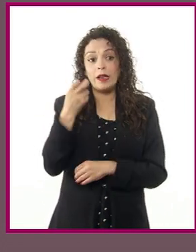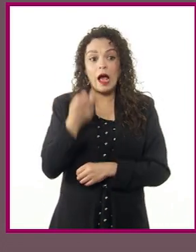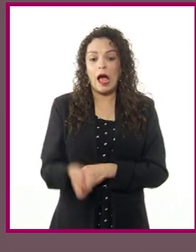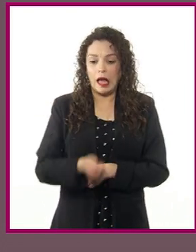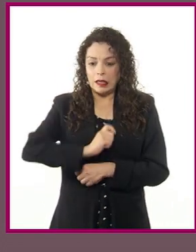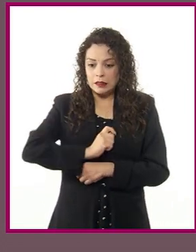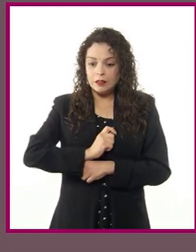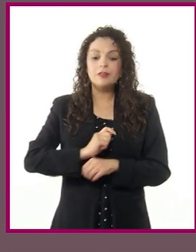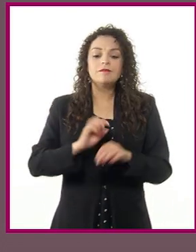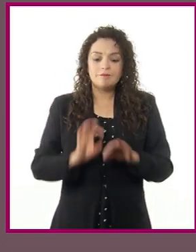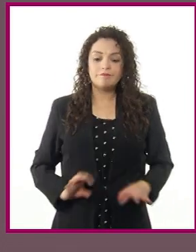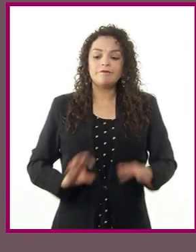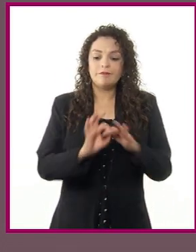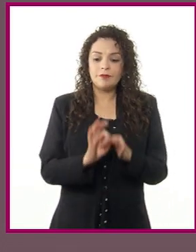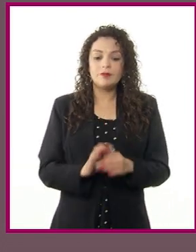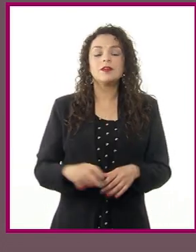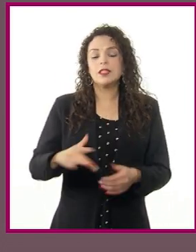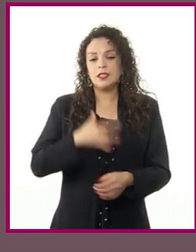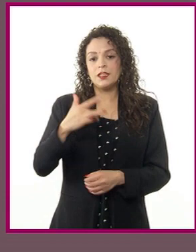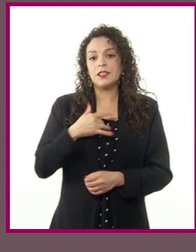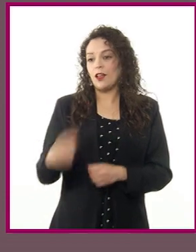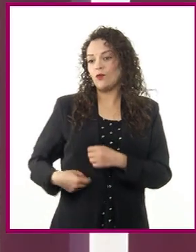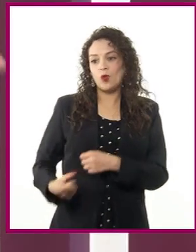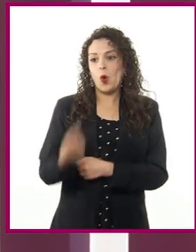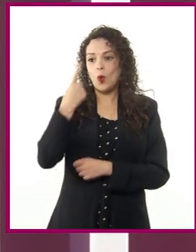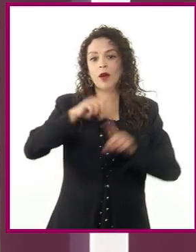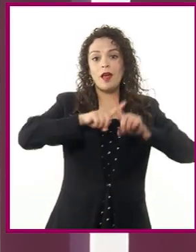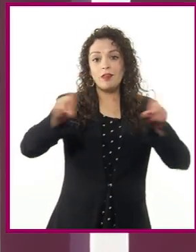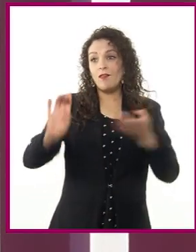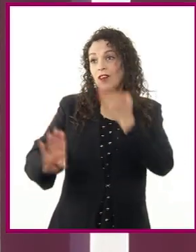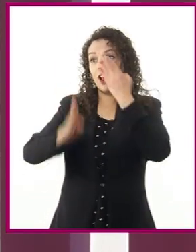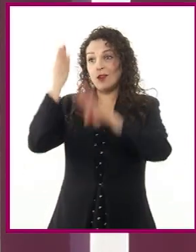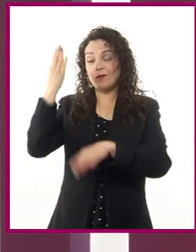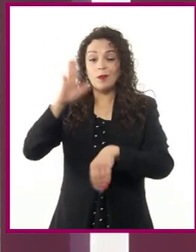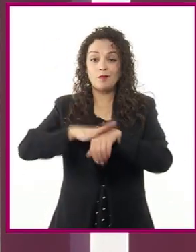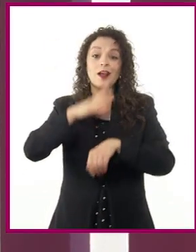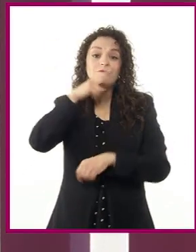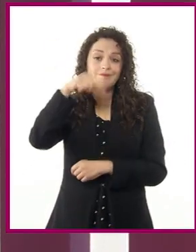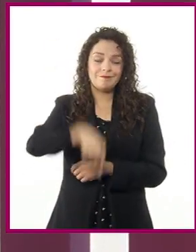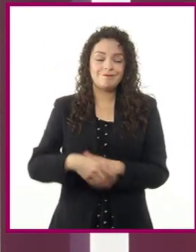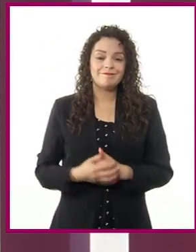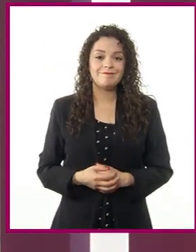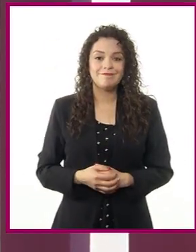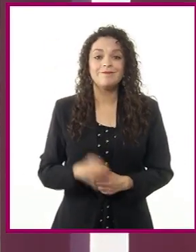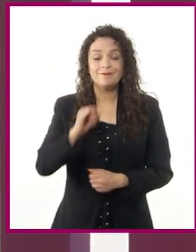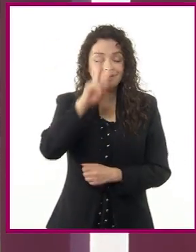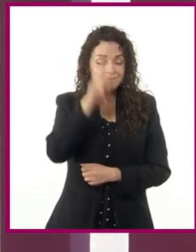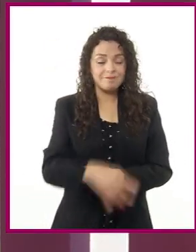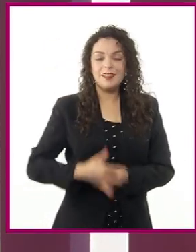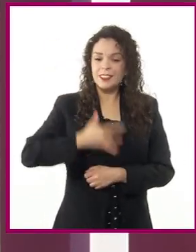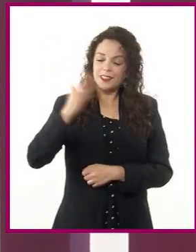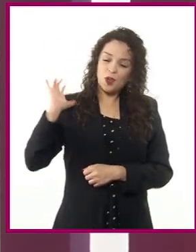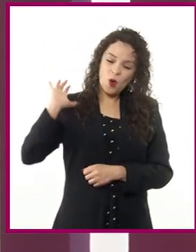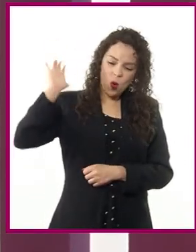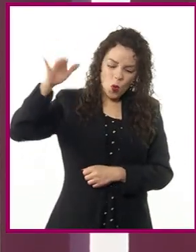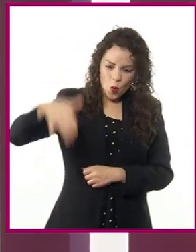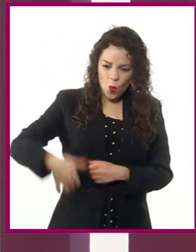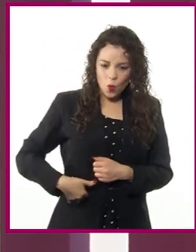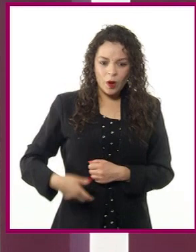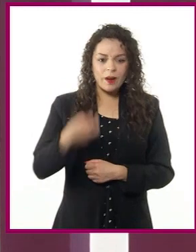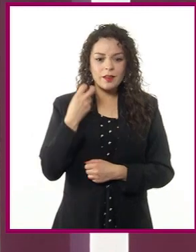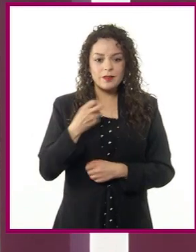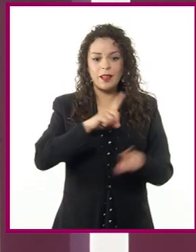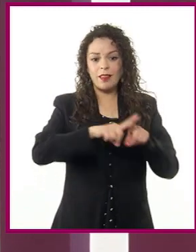hace únicos y diferentes ante el mundo. Así es, Daniel, y estamos orgullosos de esos